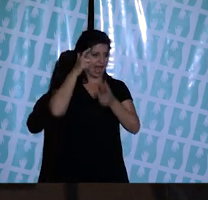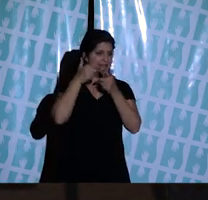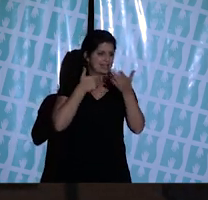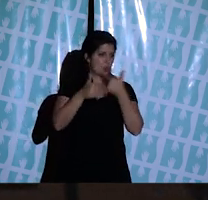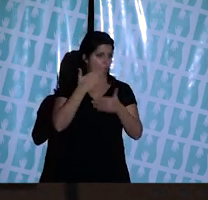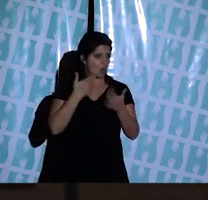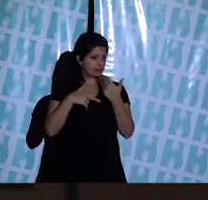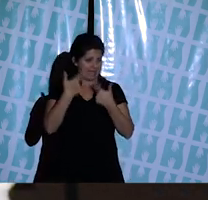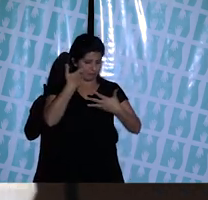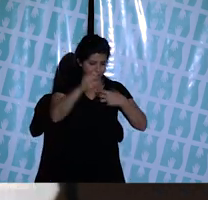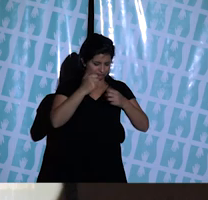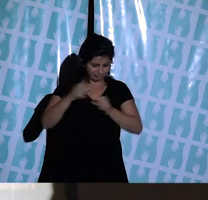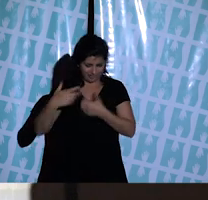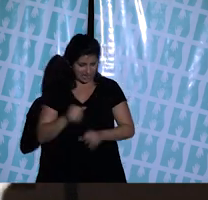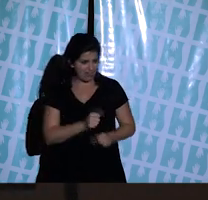excusas.